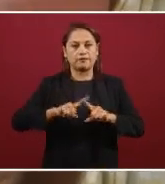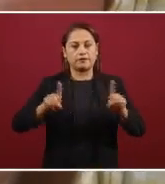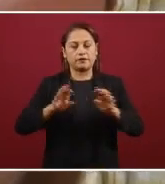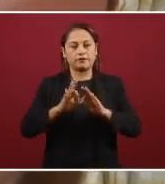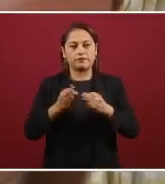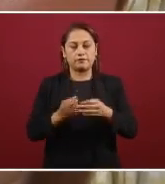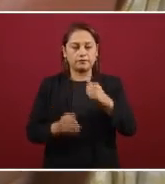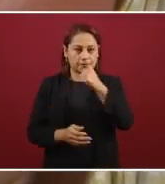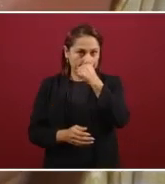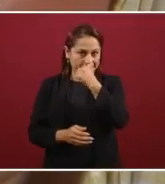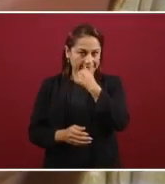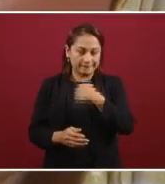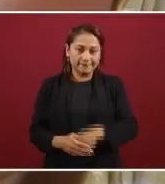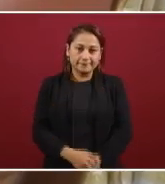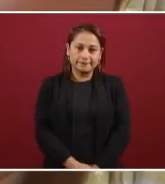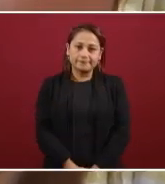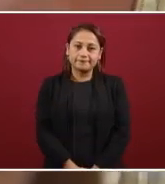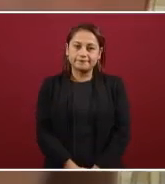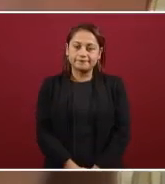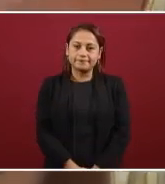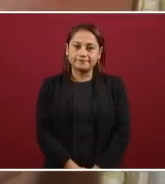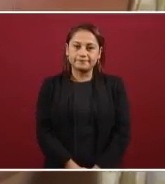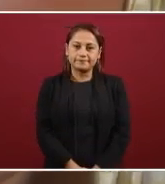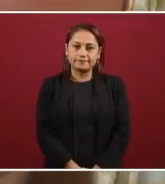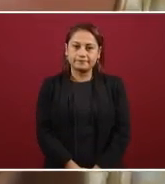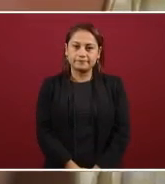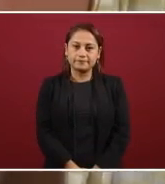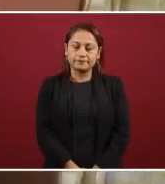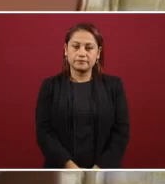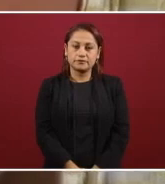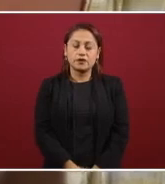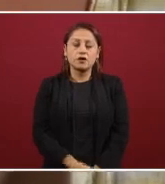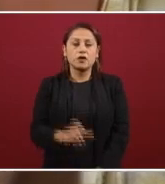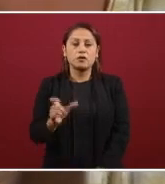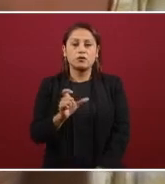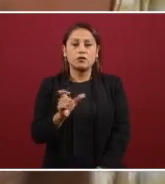Después de haber sufrido esto,